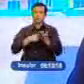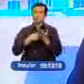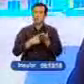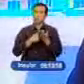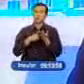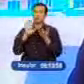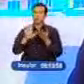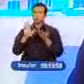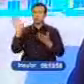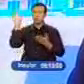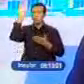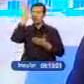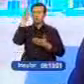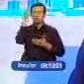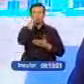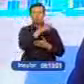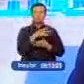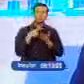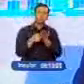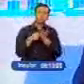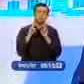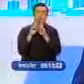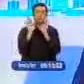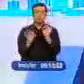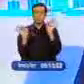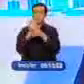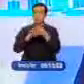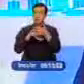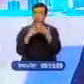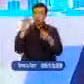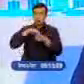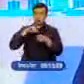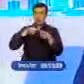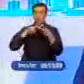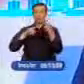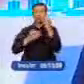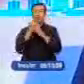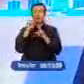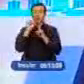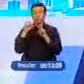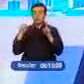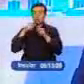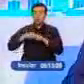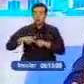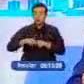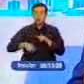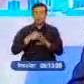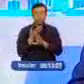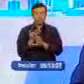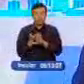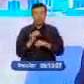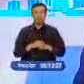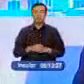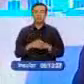sus provincias, en el territorio, debatiendo asuntos importantes, calendario electoral, el nuevo sistema de escrutinio que estamos planteando, porque vamos